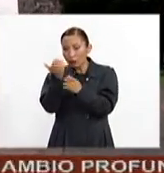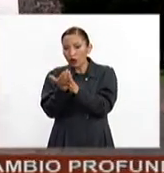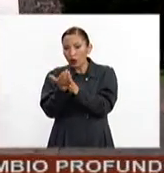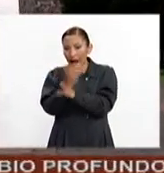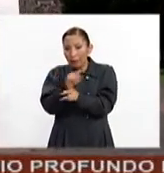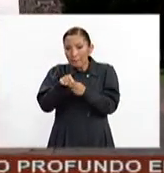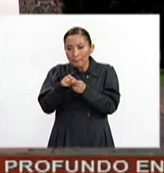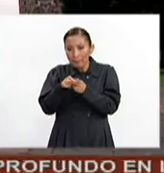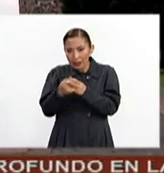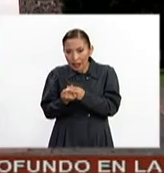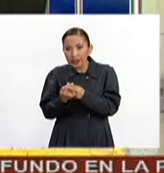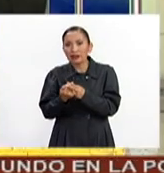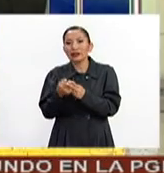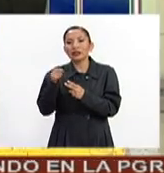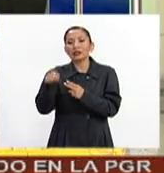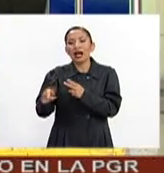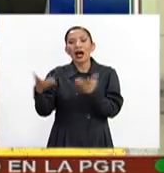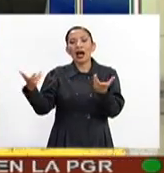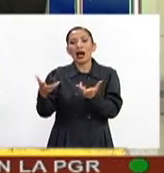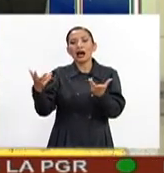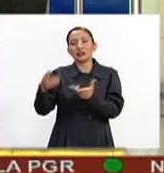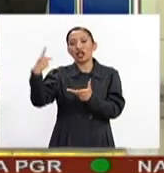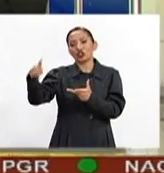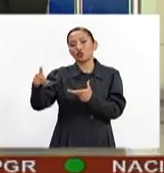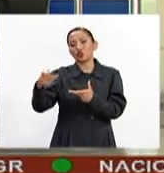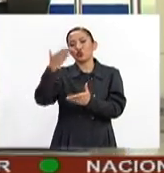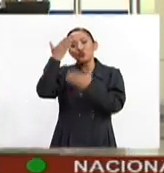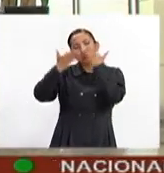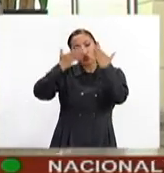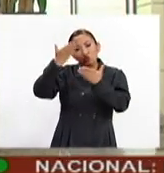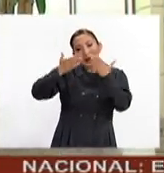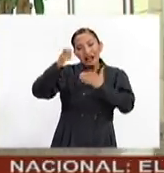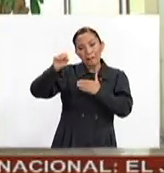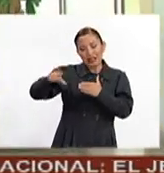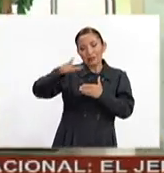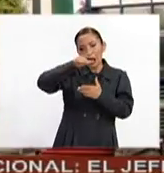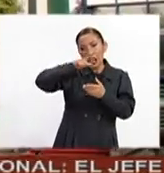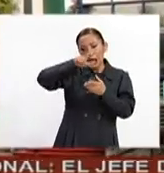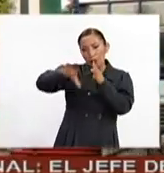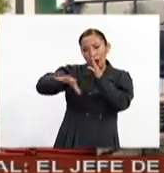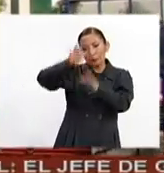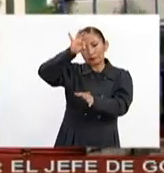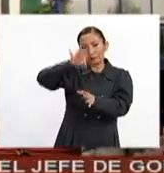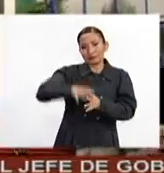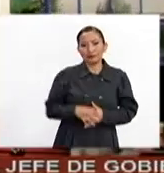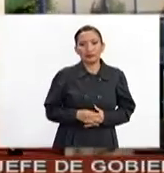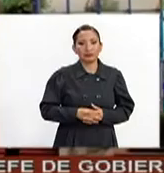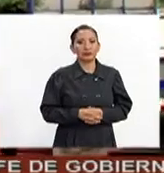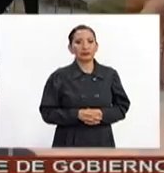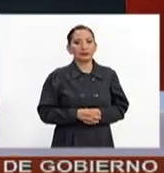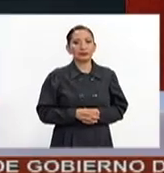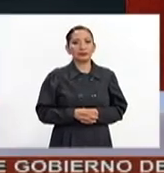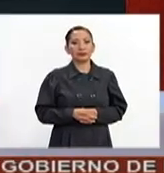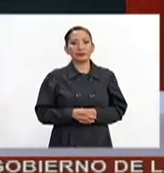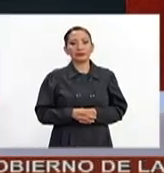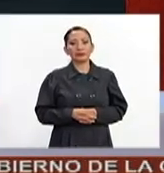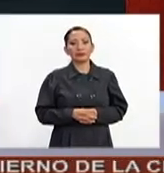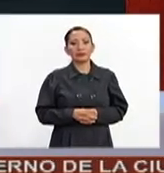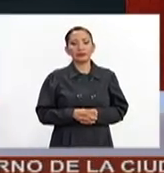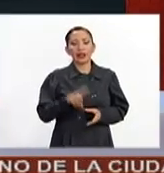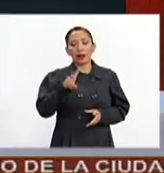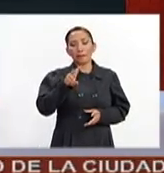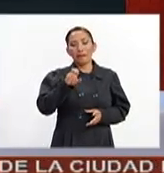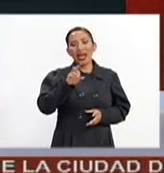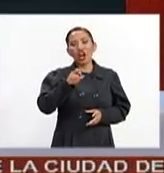principio haría su formación en esta lengua que ha escogido.